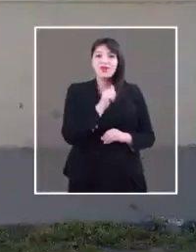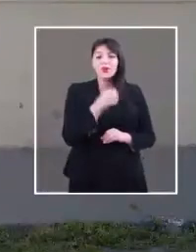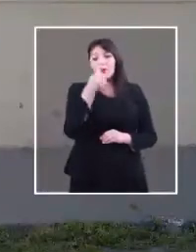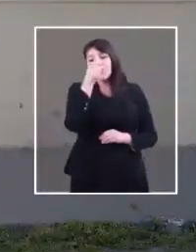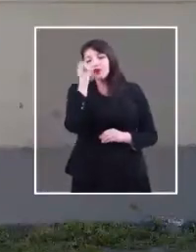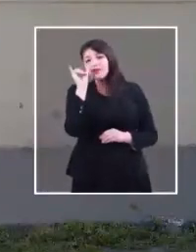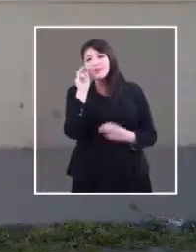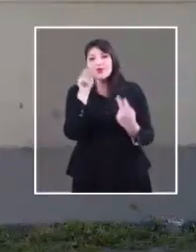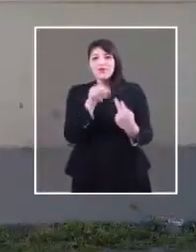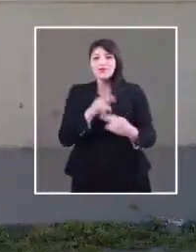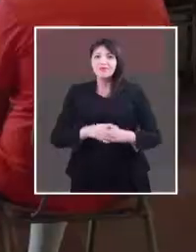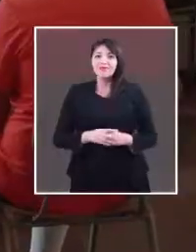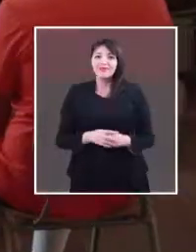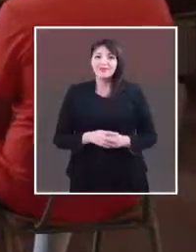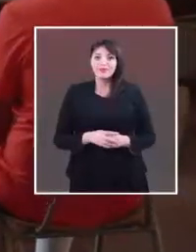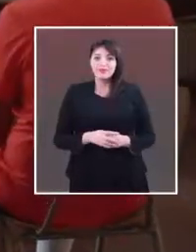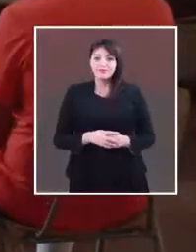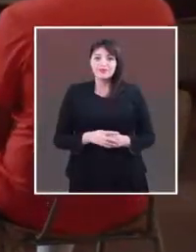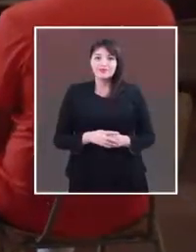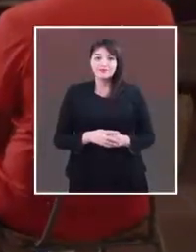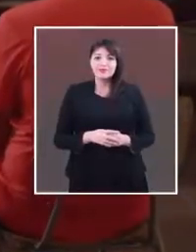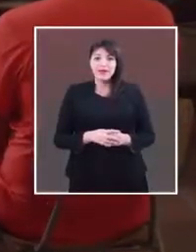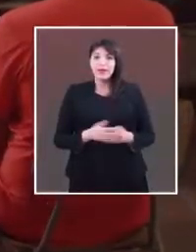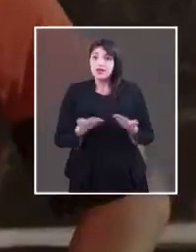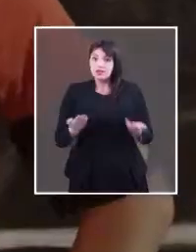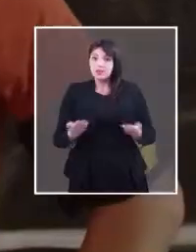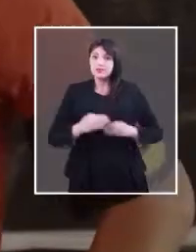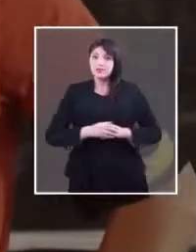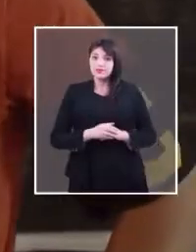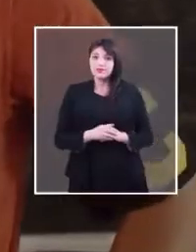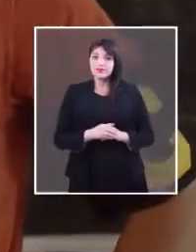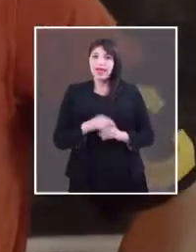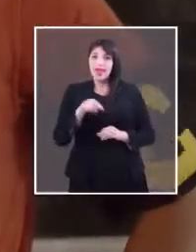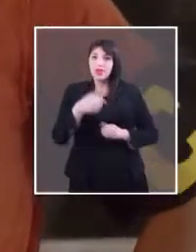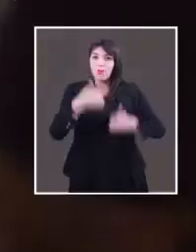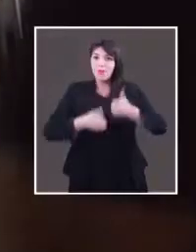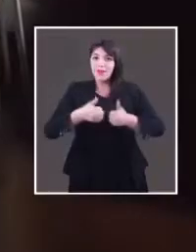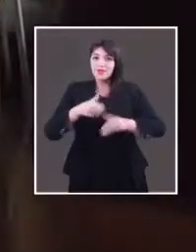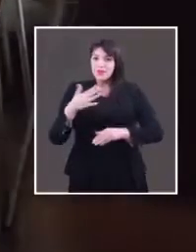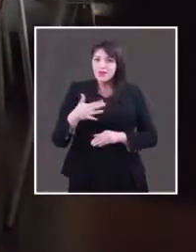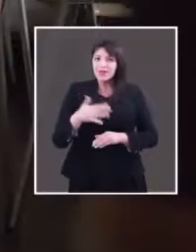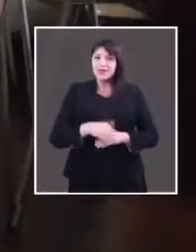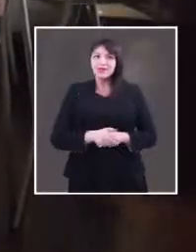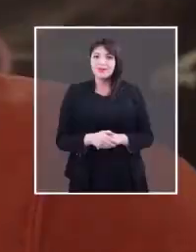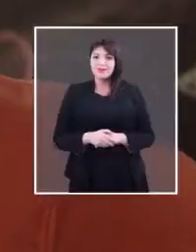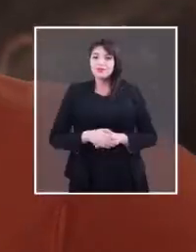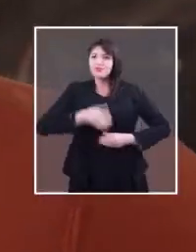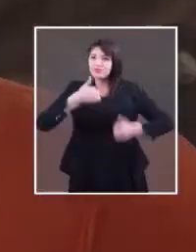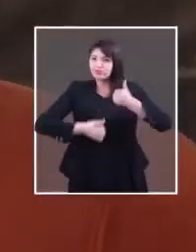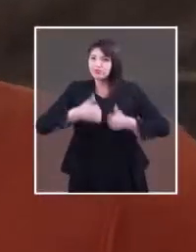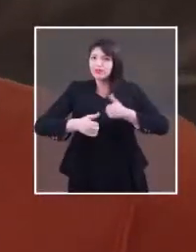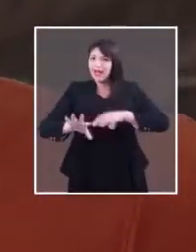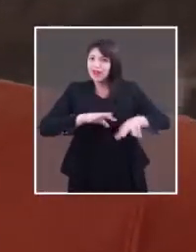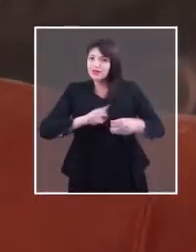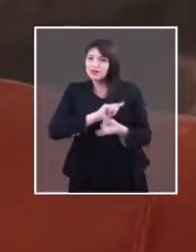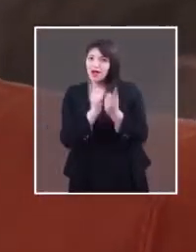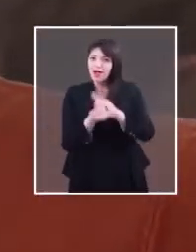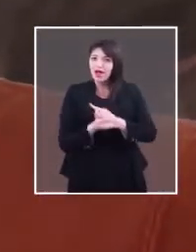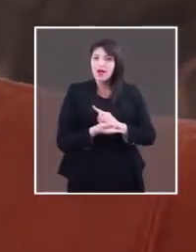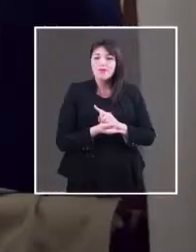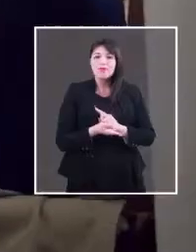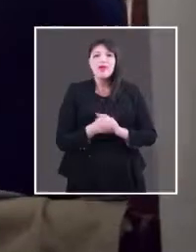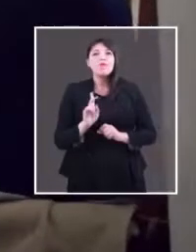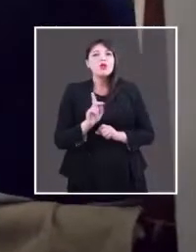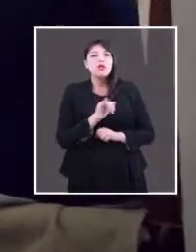¡Oh, vecino! Tanto tiempo que no lo veía. Chiquillo, esto es un partido importante. Es un partido donde las cosas